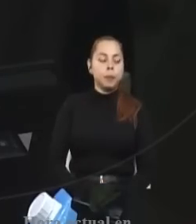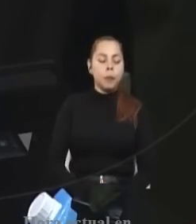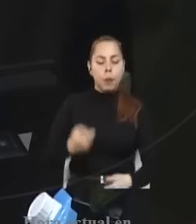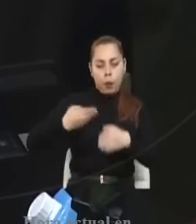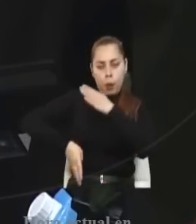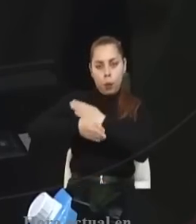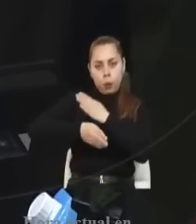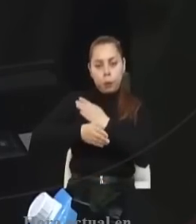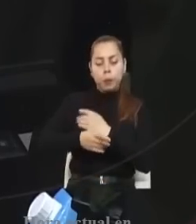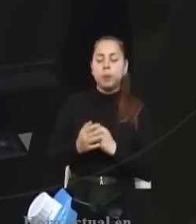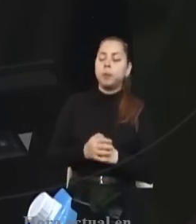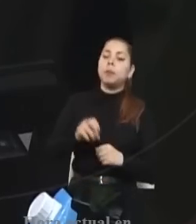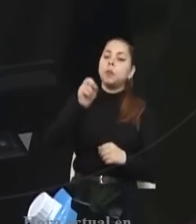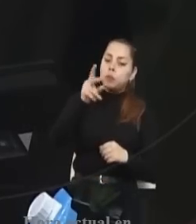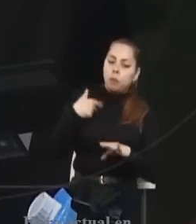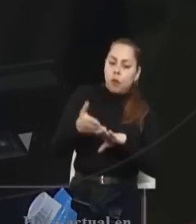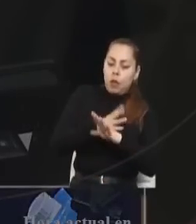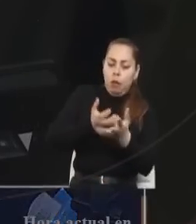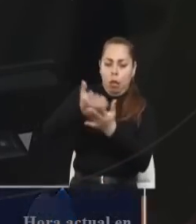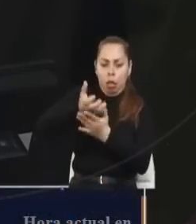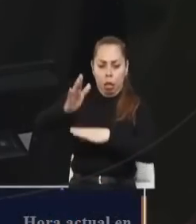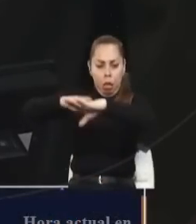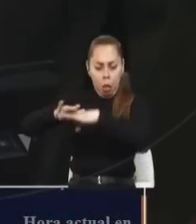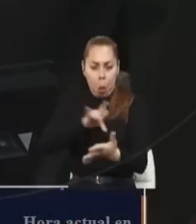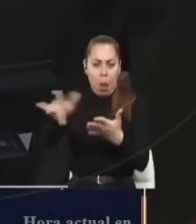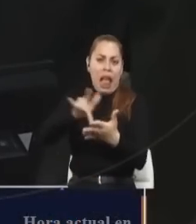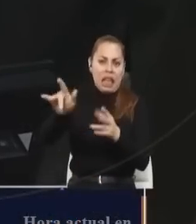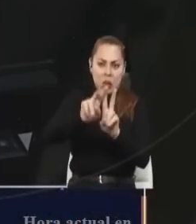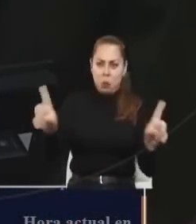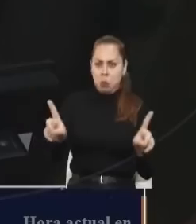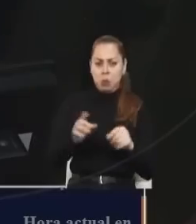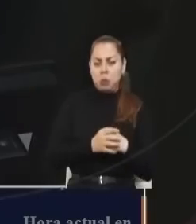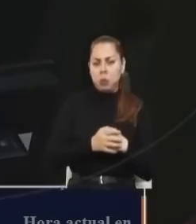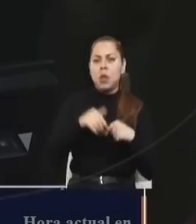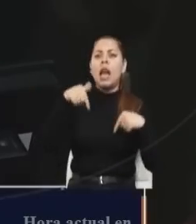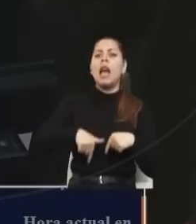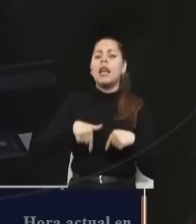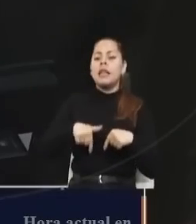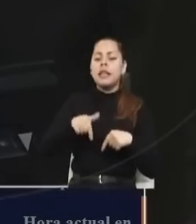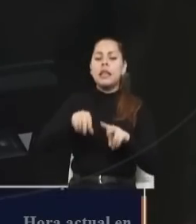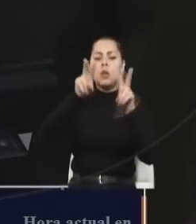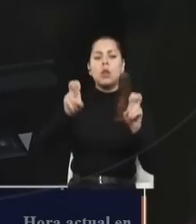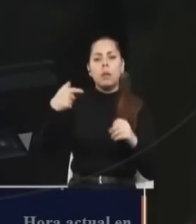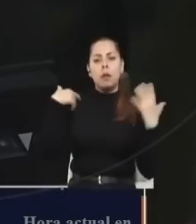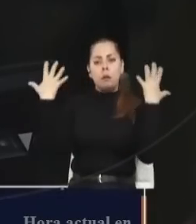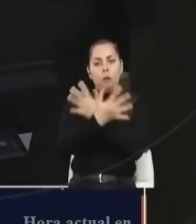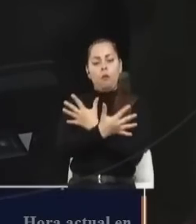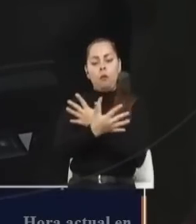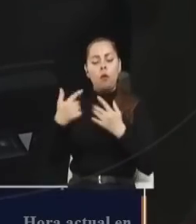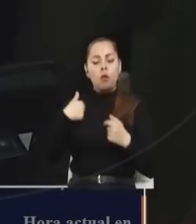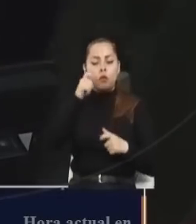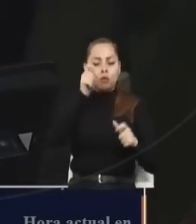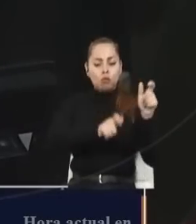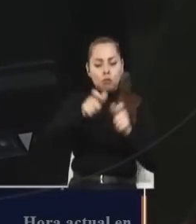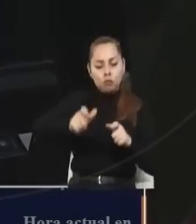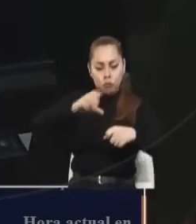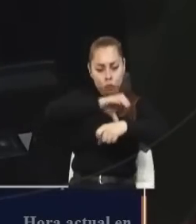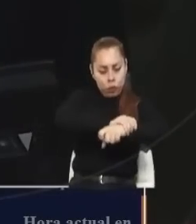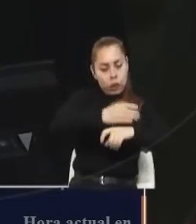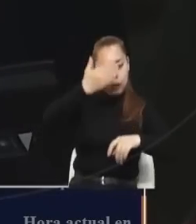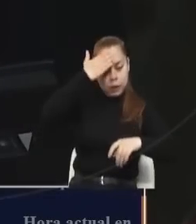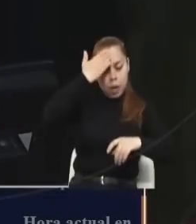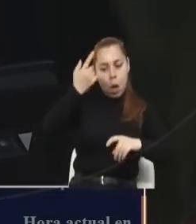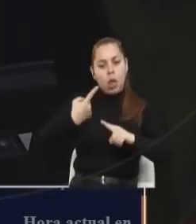Continúe, senador. Que de hecho no tiene mensaje de urgencia. Aquí adrede confunden el proyecto de humanización penitenciaria con el